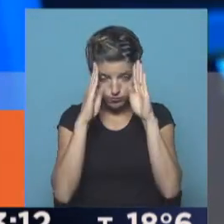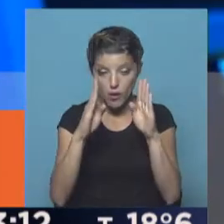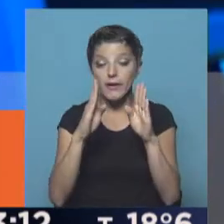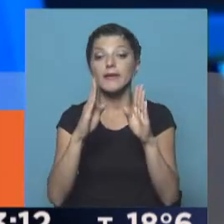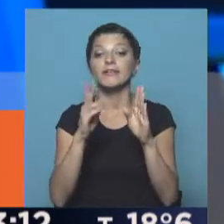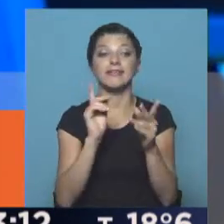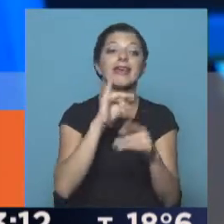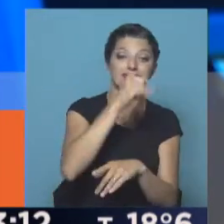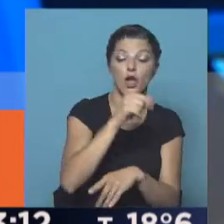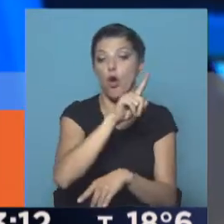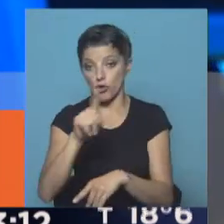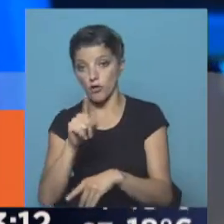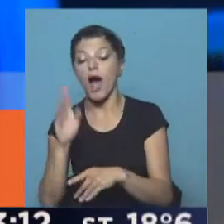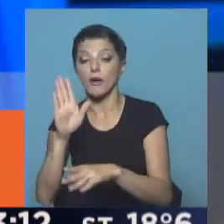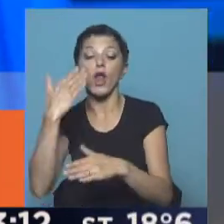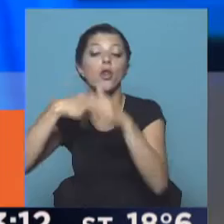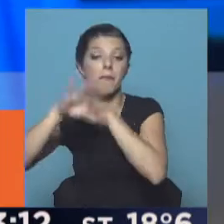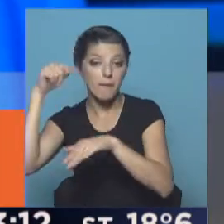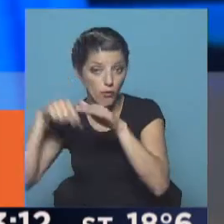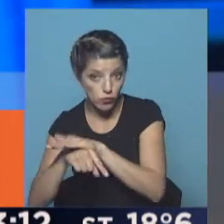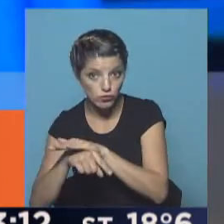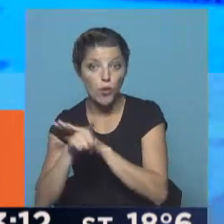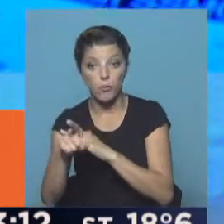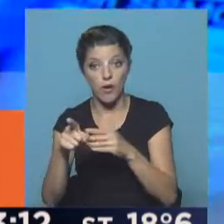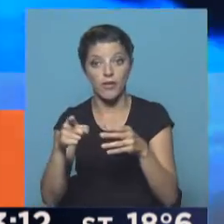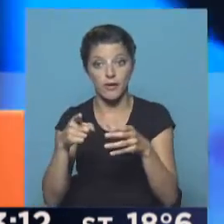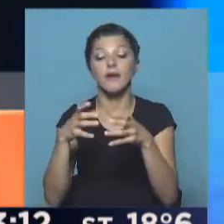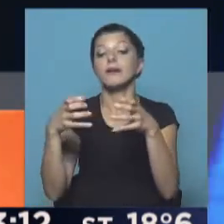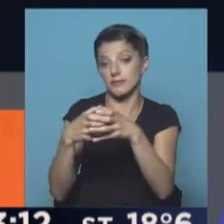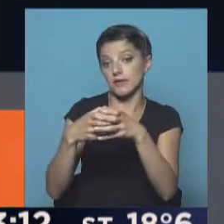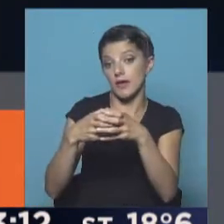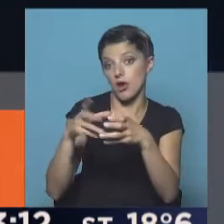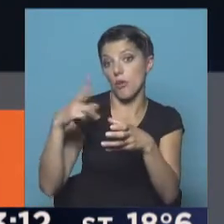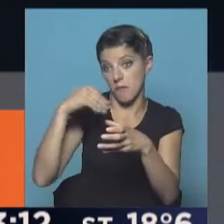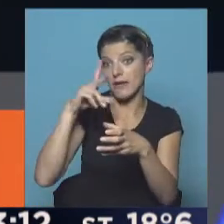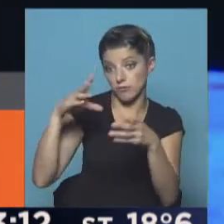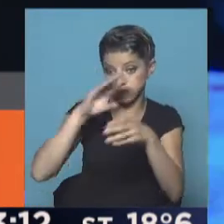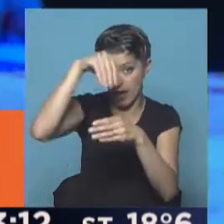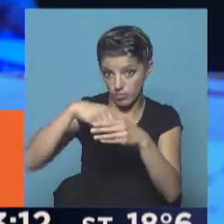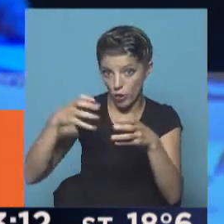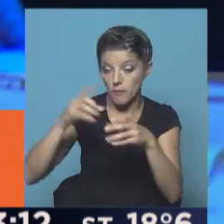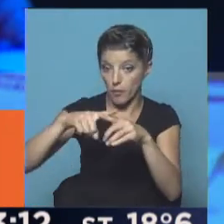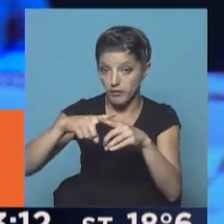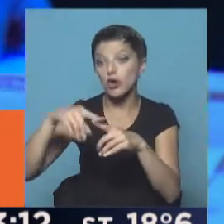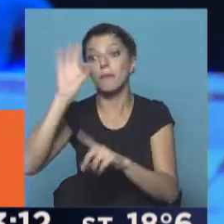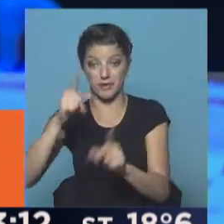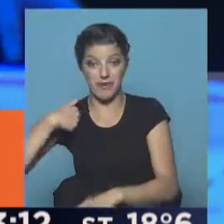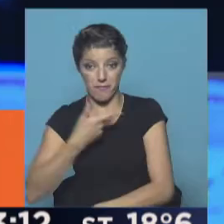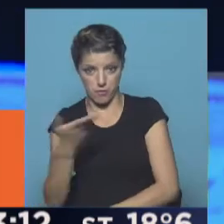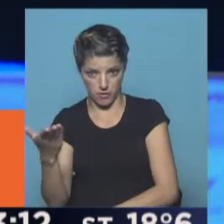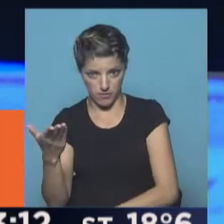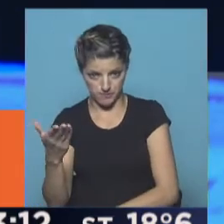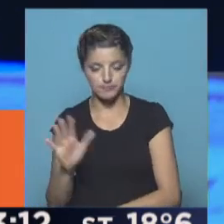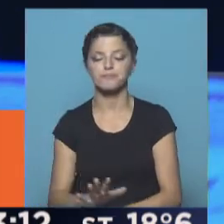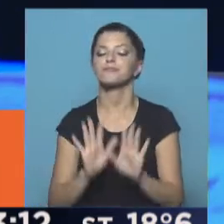sofisticada la podría procesar tanto las élites en un parlamento como el pueblo en general en la discusión pública también, ¿no? A mí lo que me preocupa es presentar